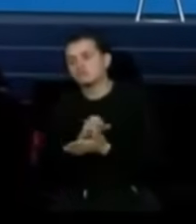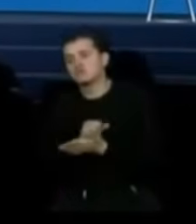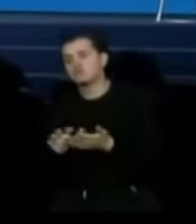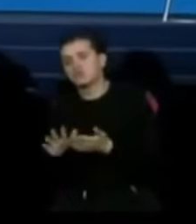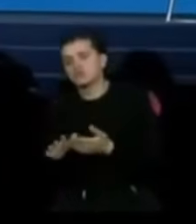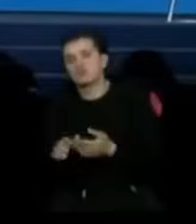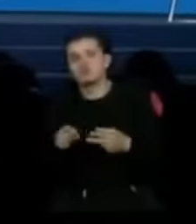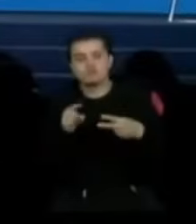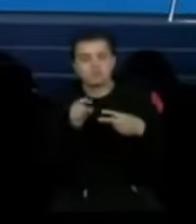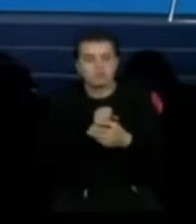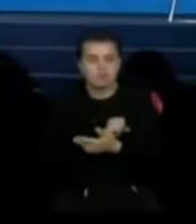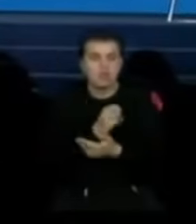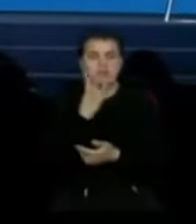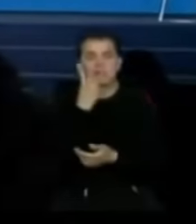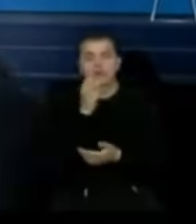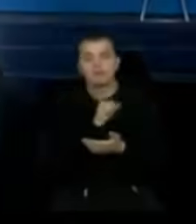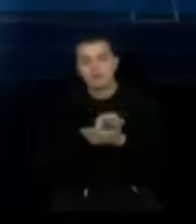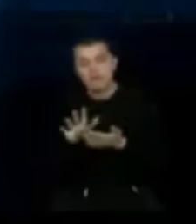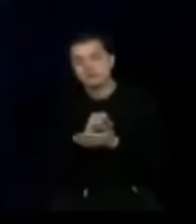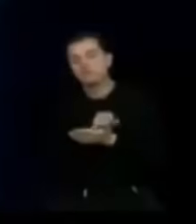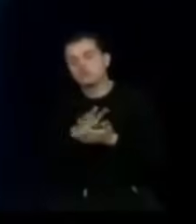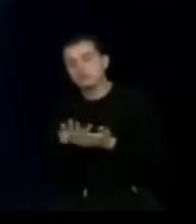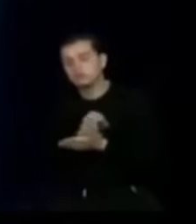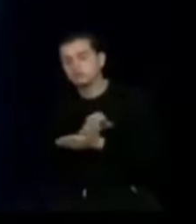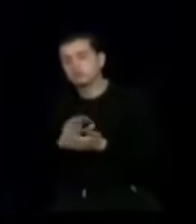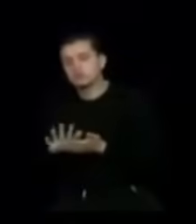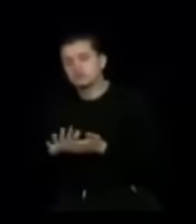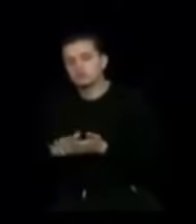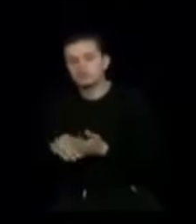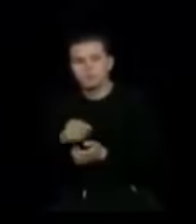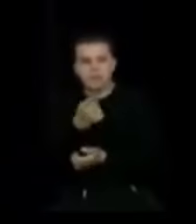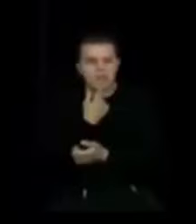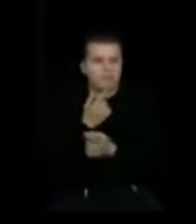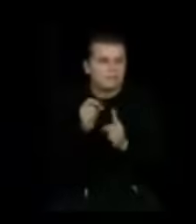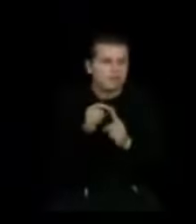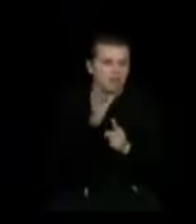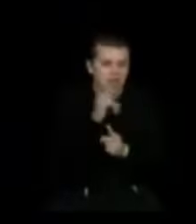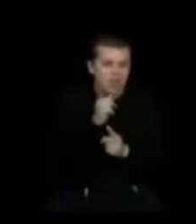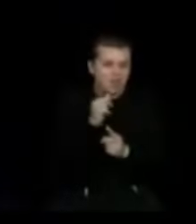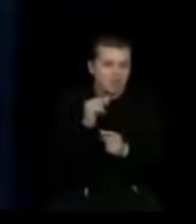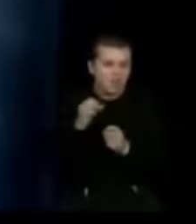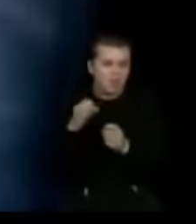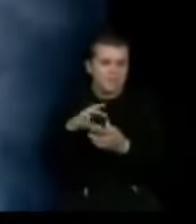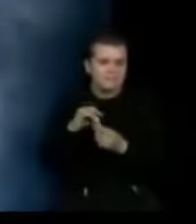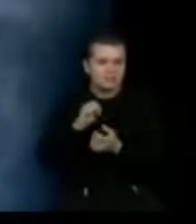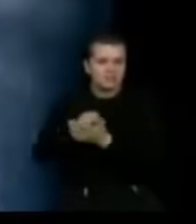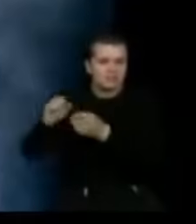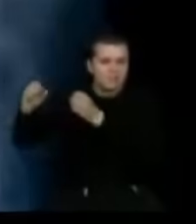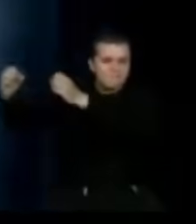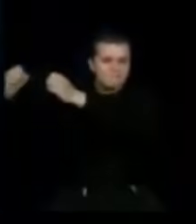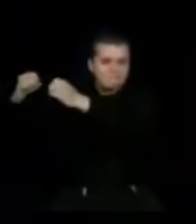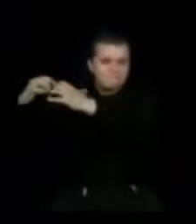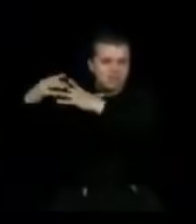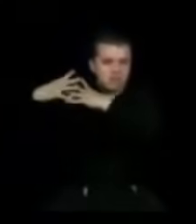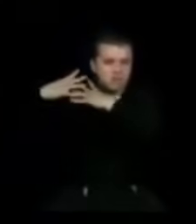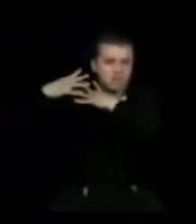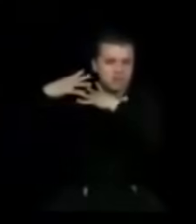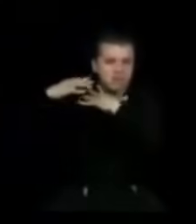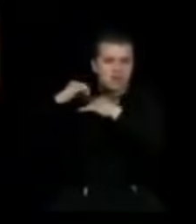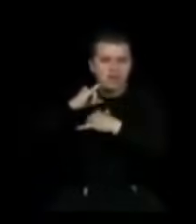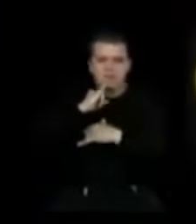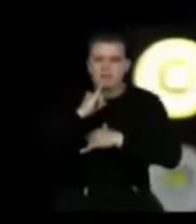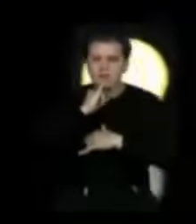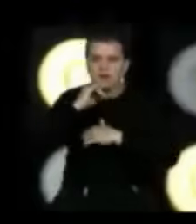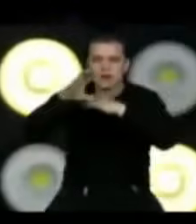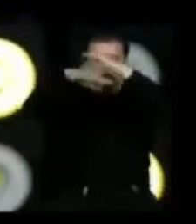a expresar la santidad de Dios. Y tú te quedas sin palabras. Y en ese momento es cuando el Espíritu Santo te da una palabra nueva que describe la